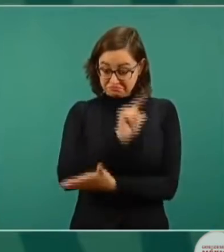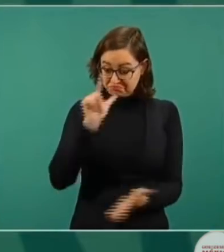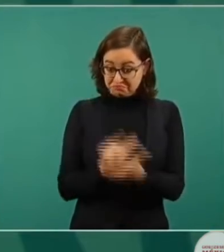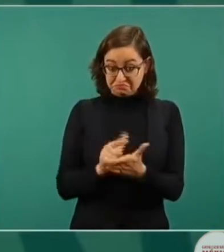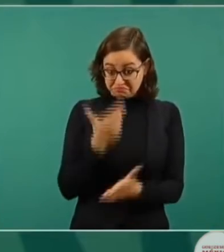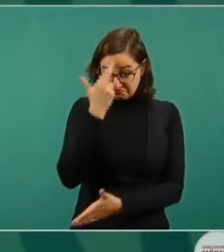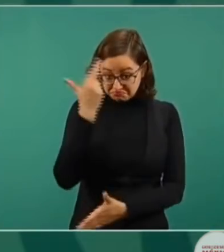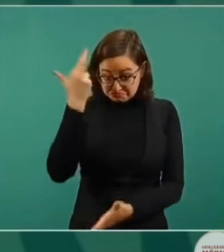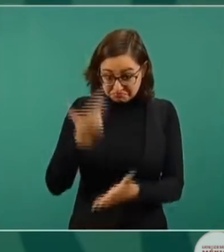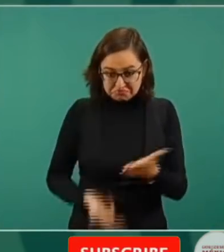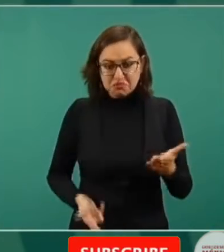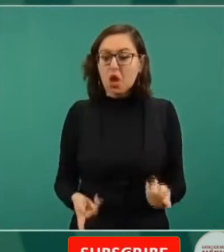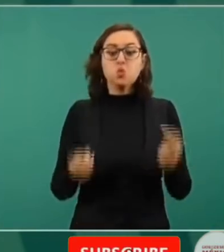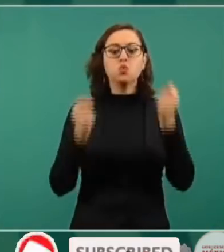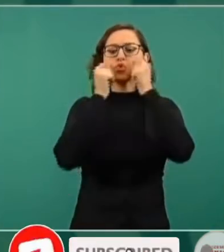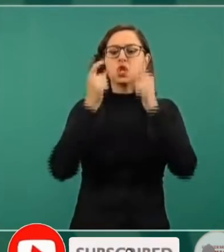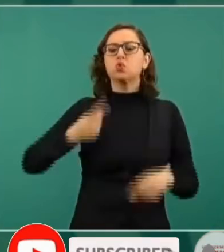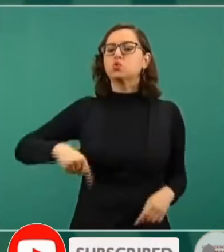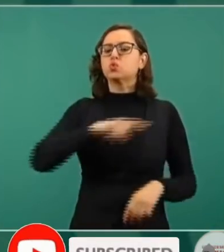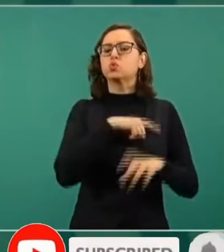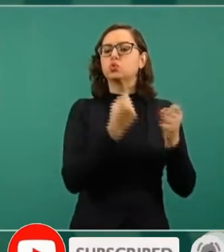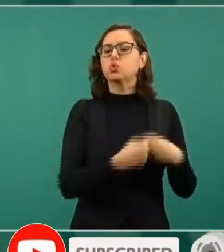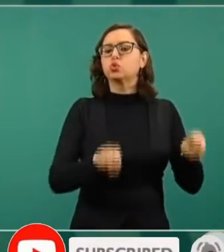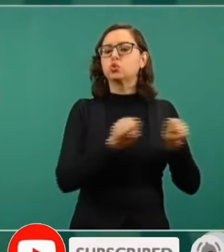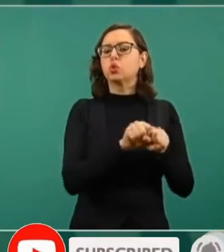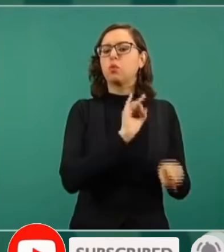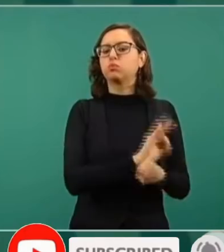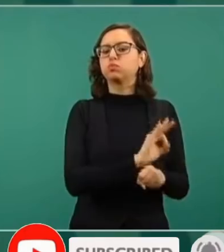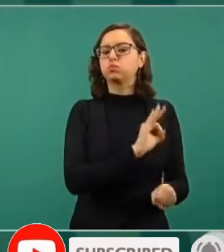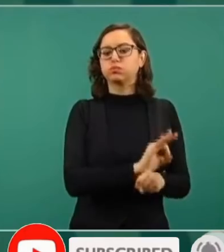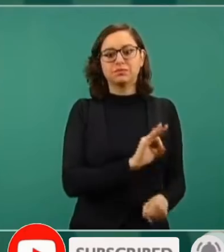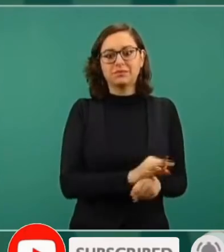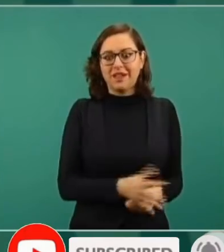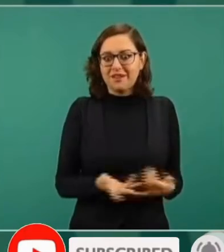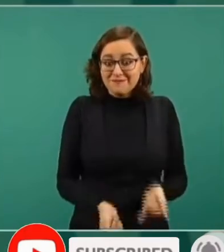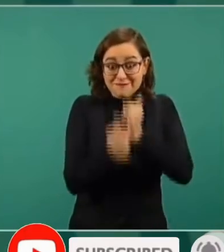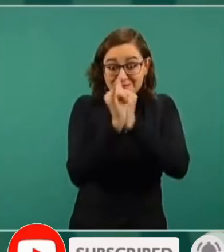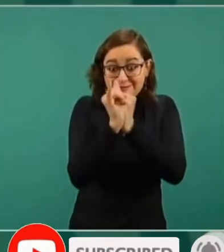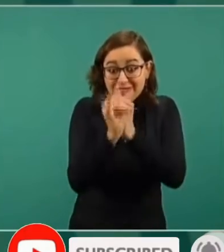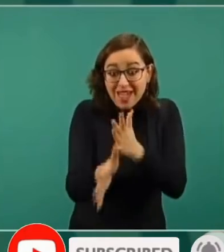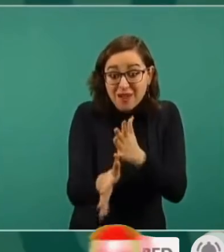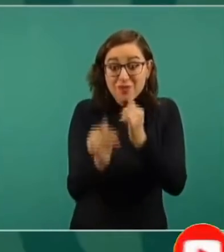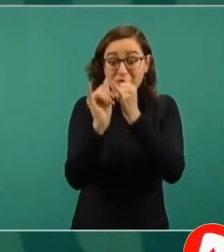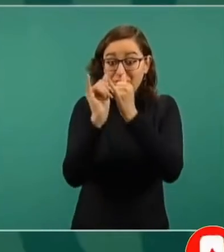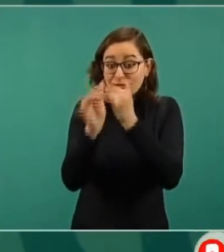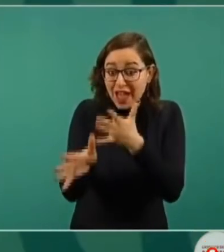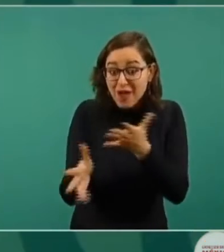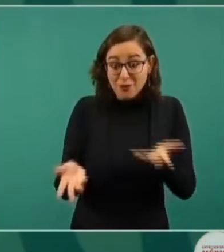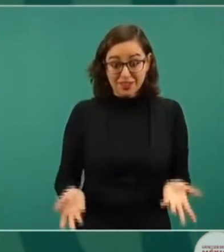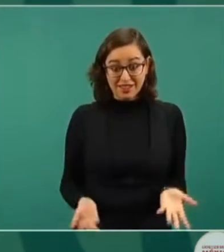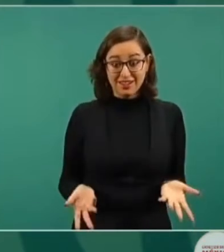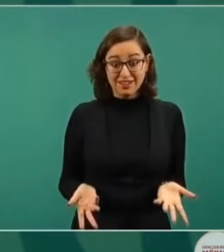las sociedades de autoabasto. Una barbaridad, un fraude a la ley. Estas grandes